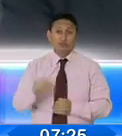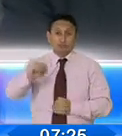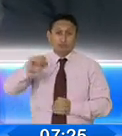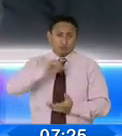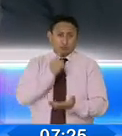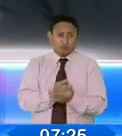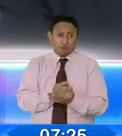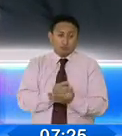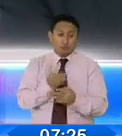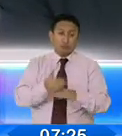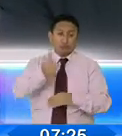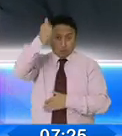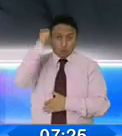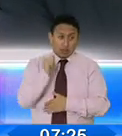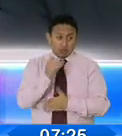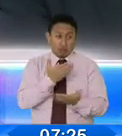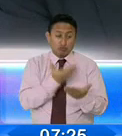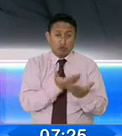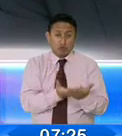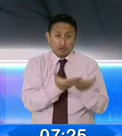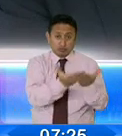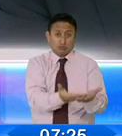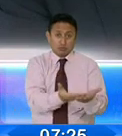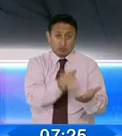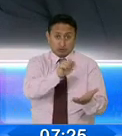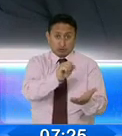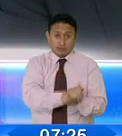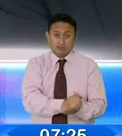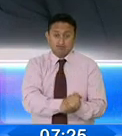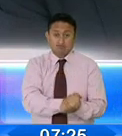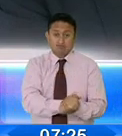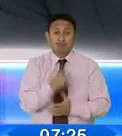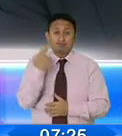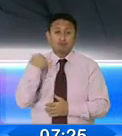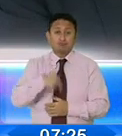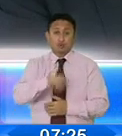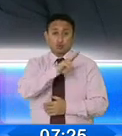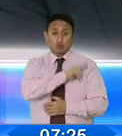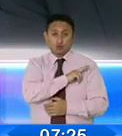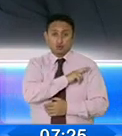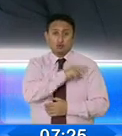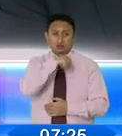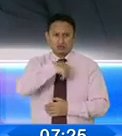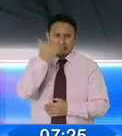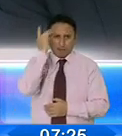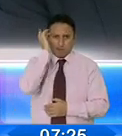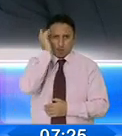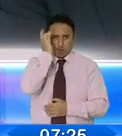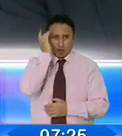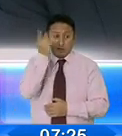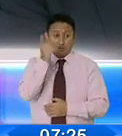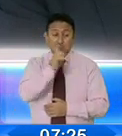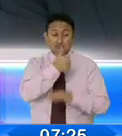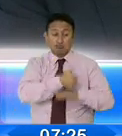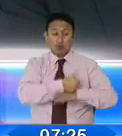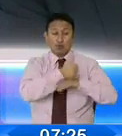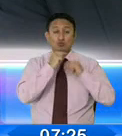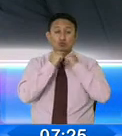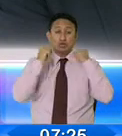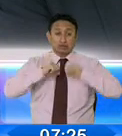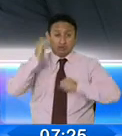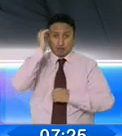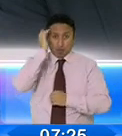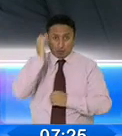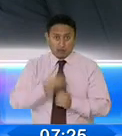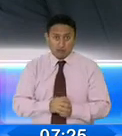se planteó esa posibilidad. Nosotros estamos preocupados, el señor arzobispo de igual manera. Por eso es